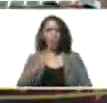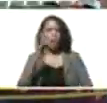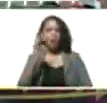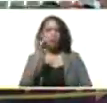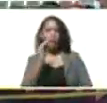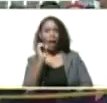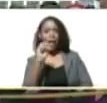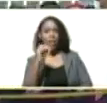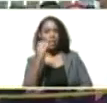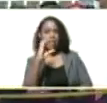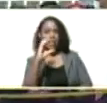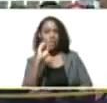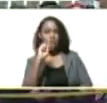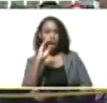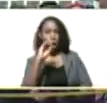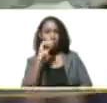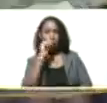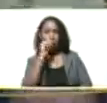Javier Arias Cárdenas.